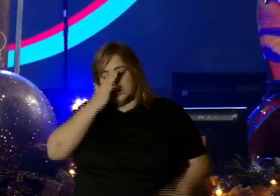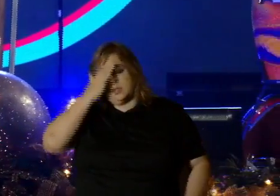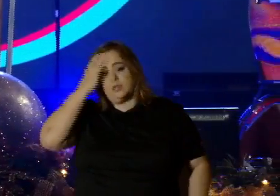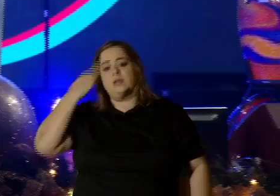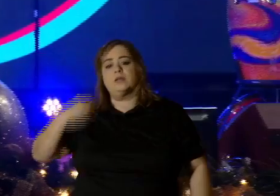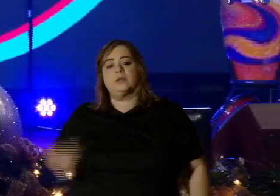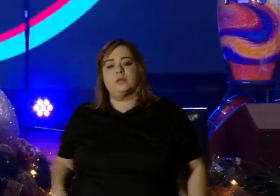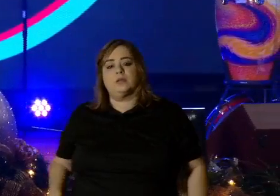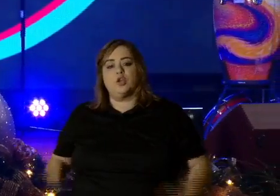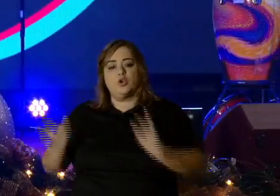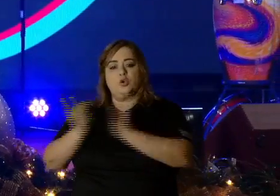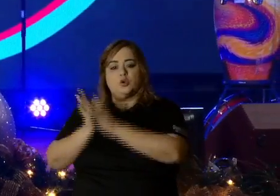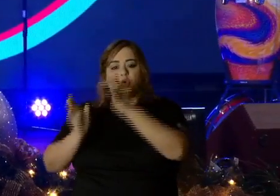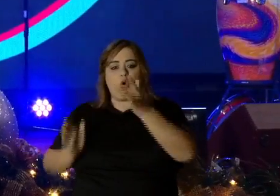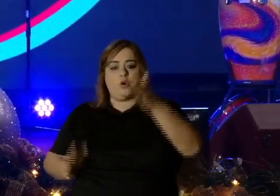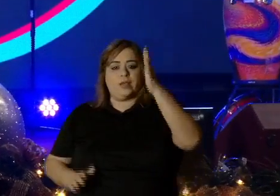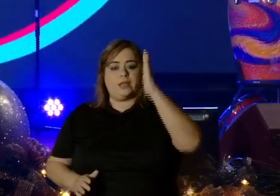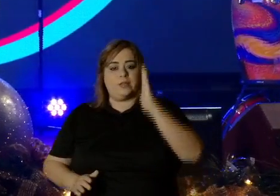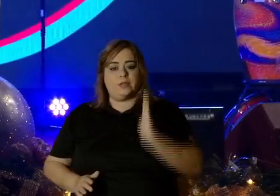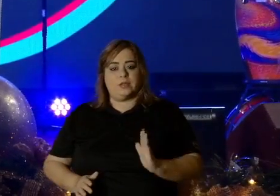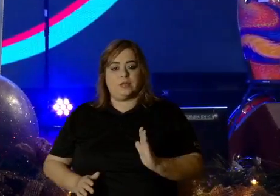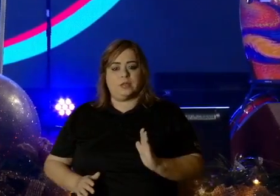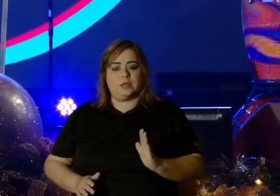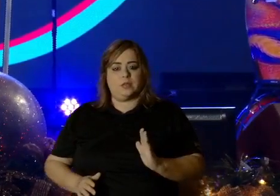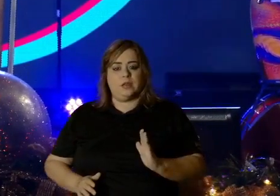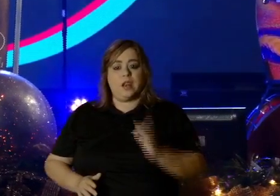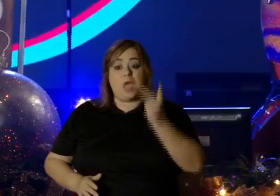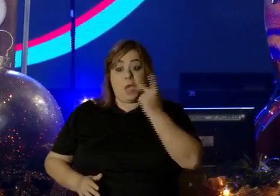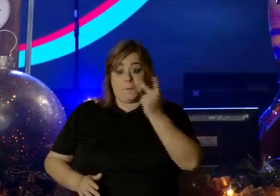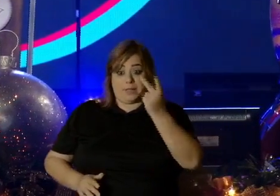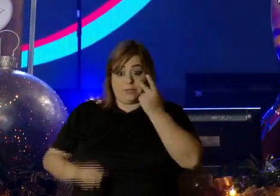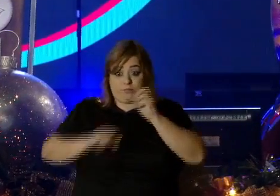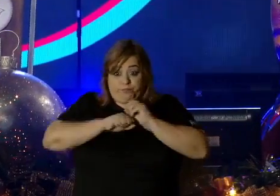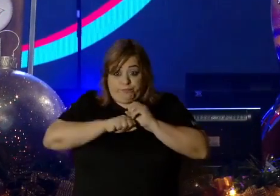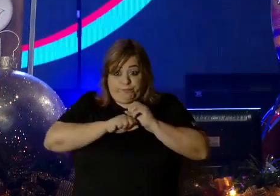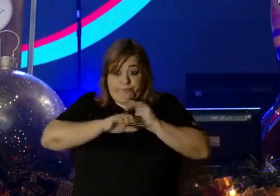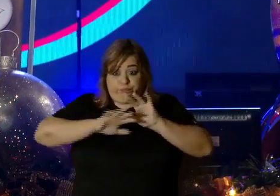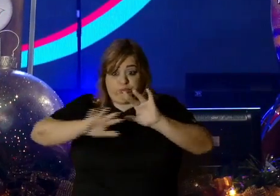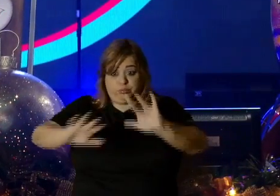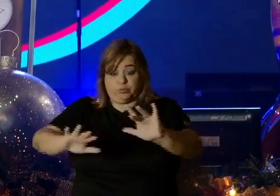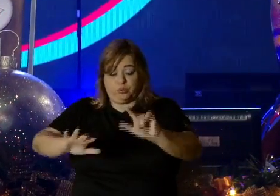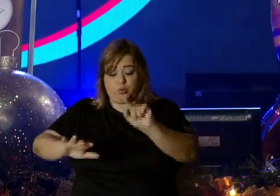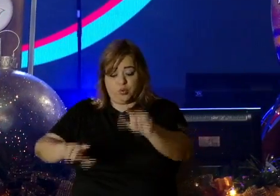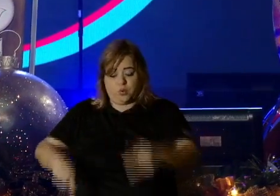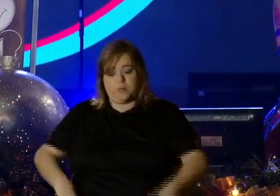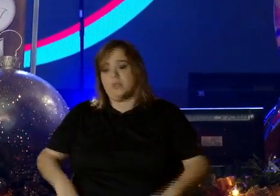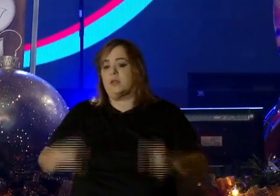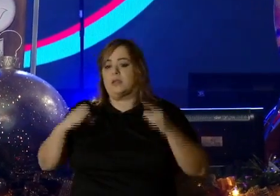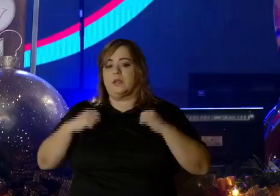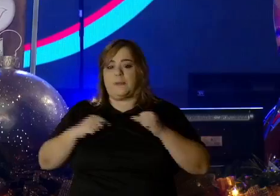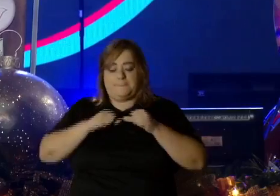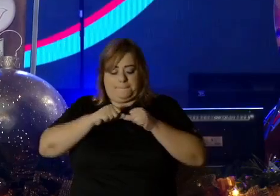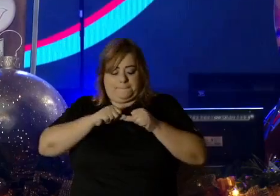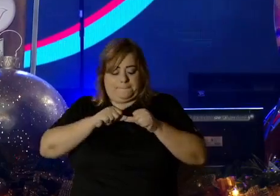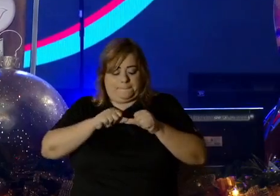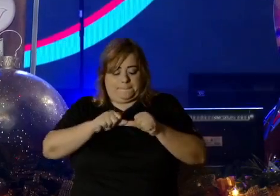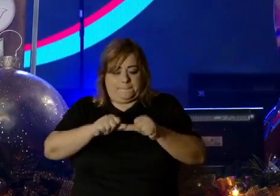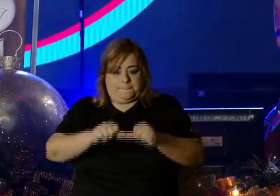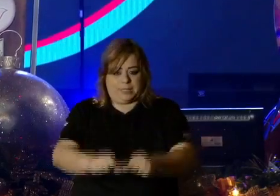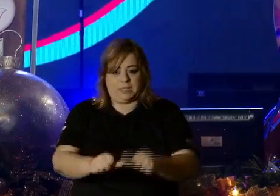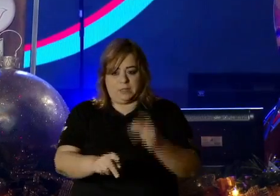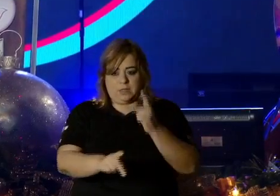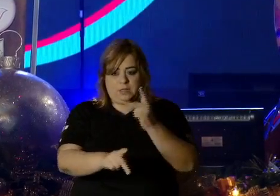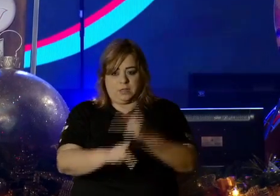que la gloria de Dios se ha de desatar sobre tu vida. Persiste, insiste y